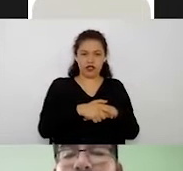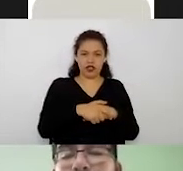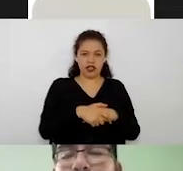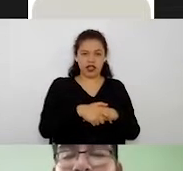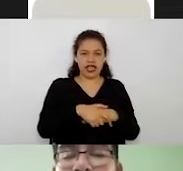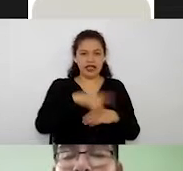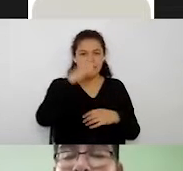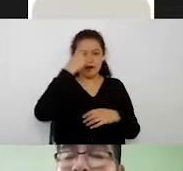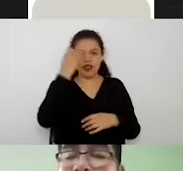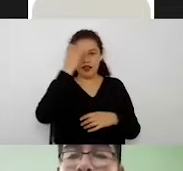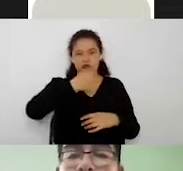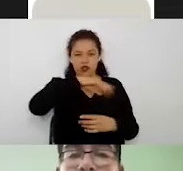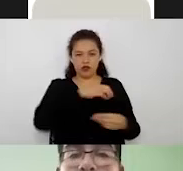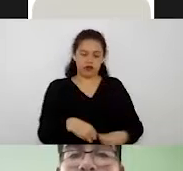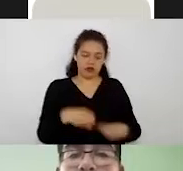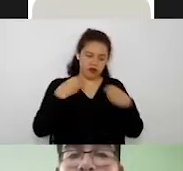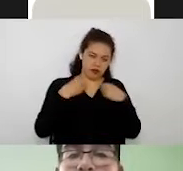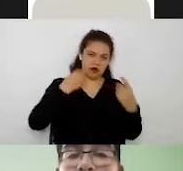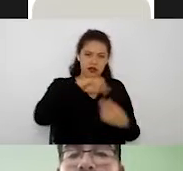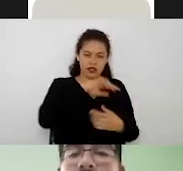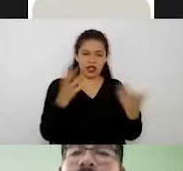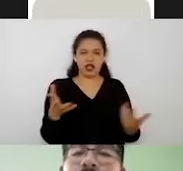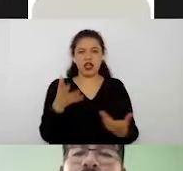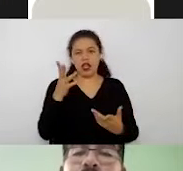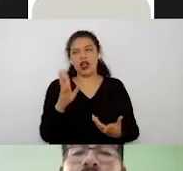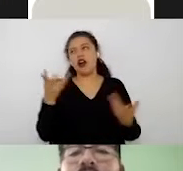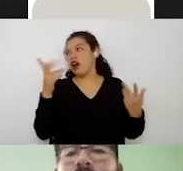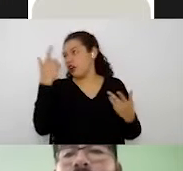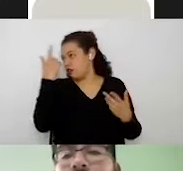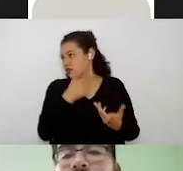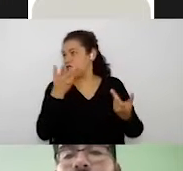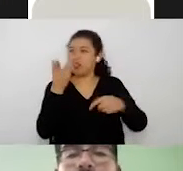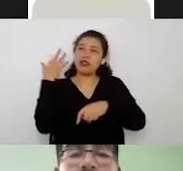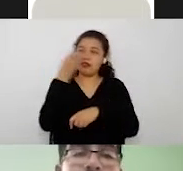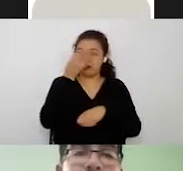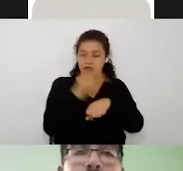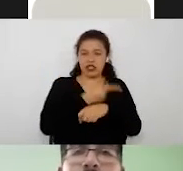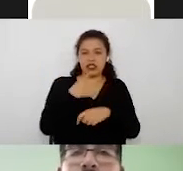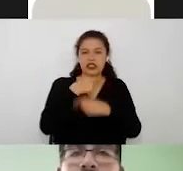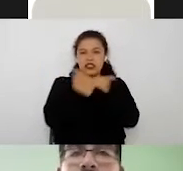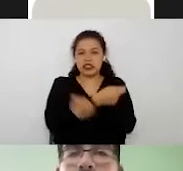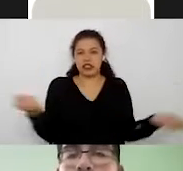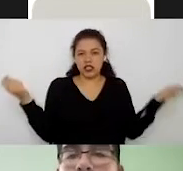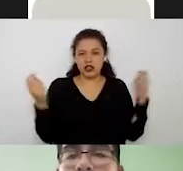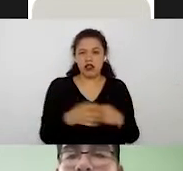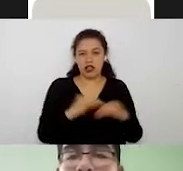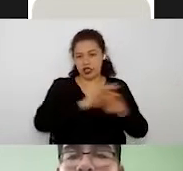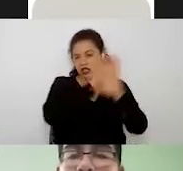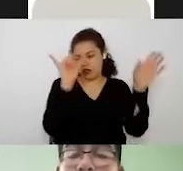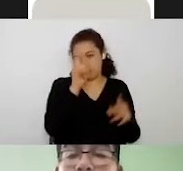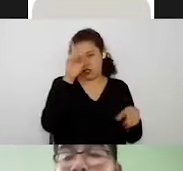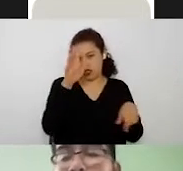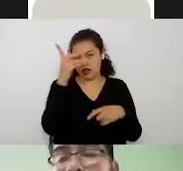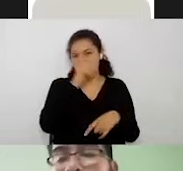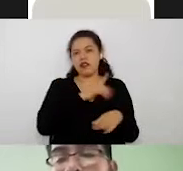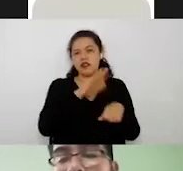que vivimos y decimos, híjole, pues es que acaba de suceder una tragedia y como es un niño, Pues seguramente sí, ¿no? ¿Por qué me estarían mintiendo? Y